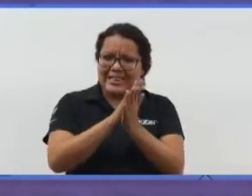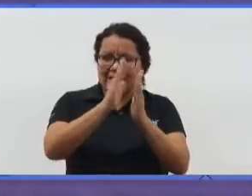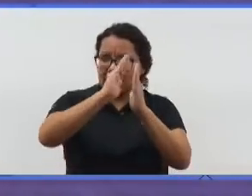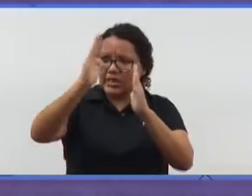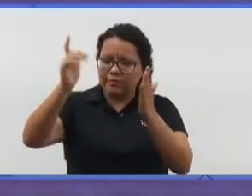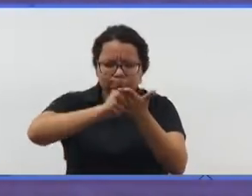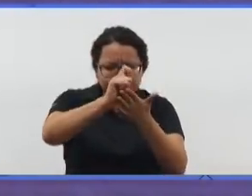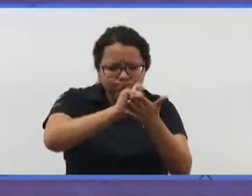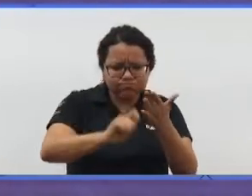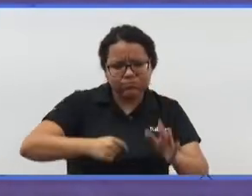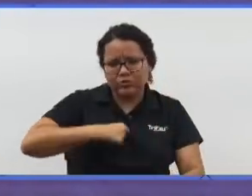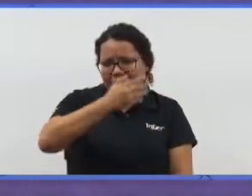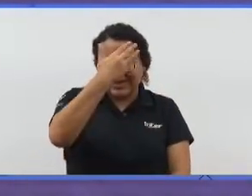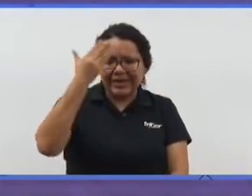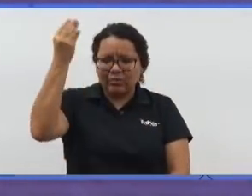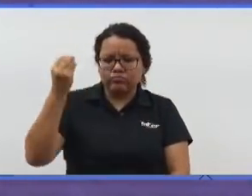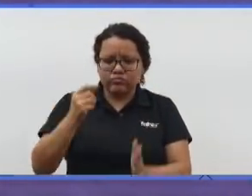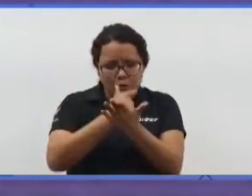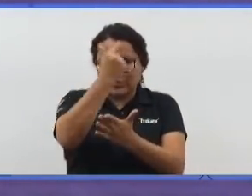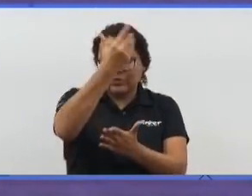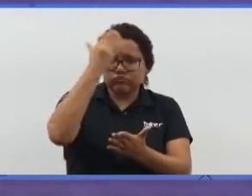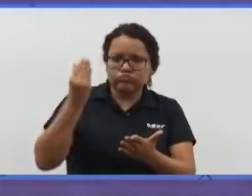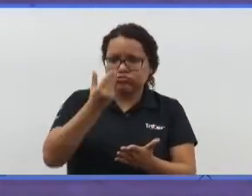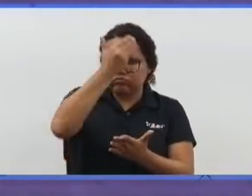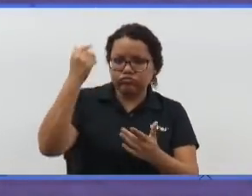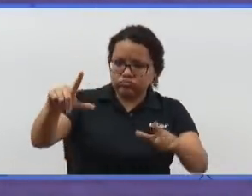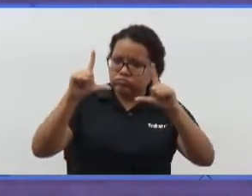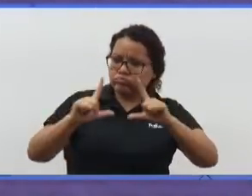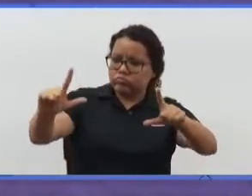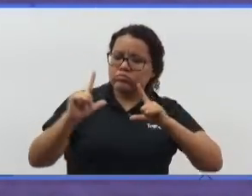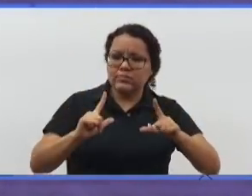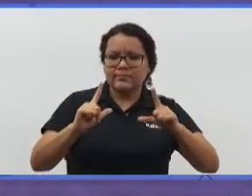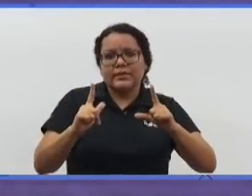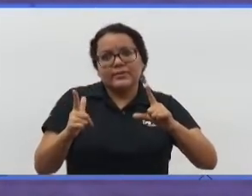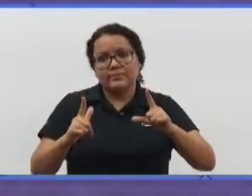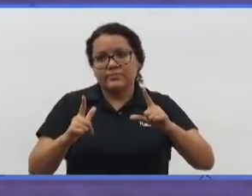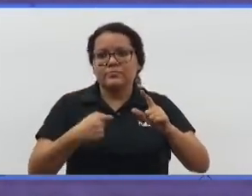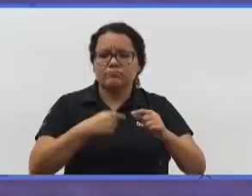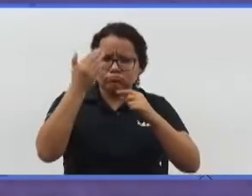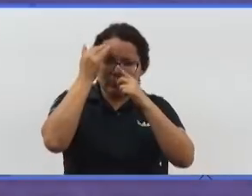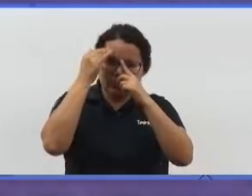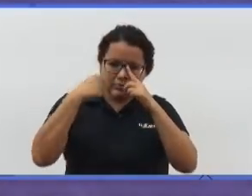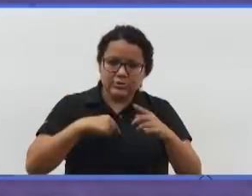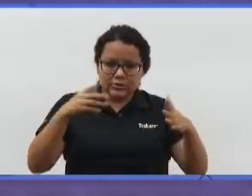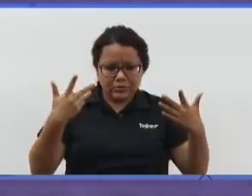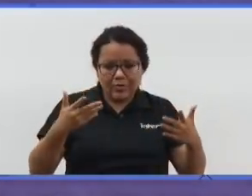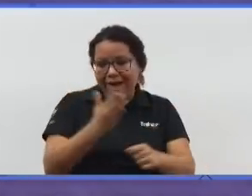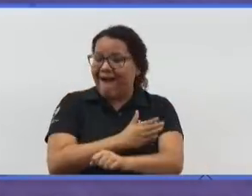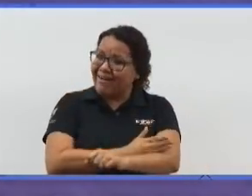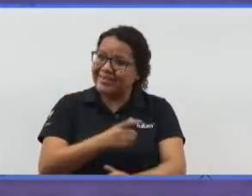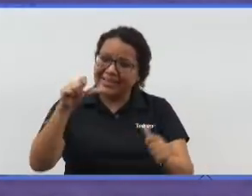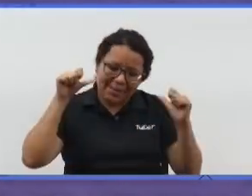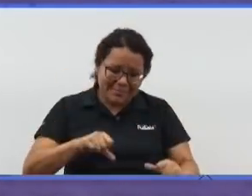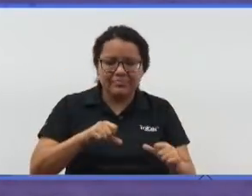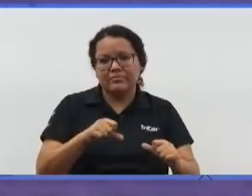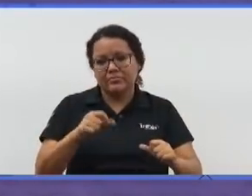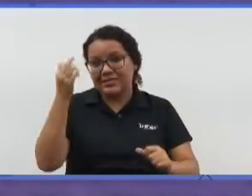tantas veces de la universidad él no estaba nosotros estábamos lo cubrí yo sabía que había sido un muy mal hijo